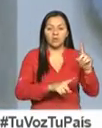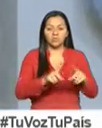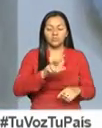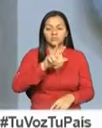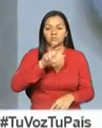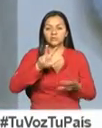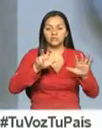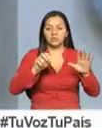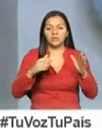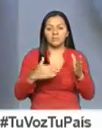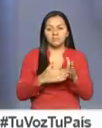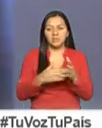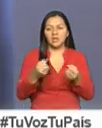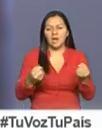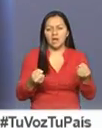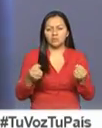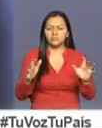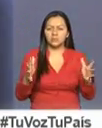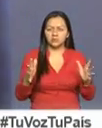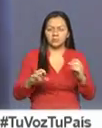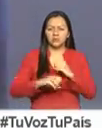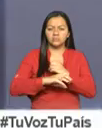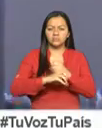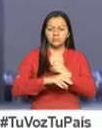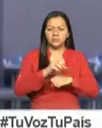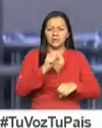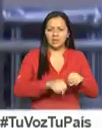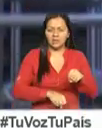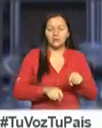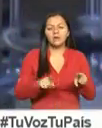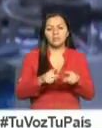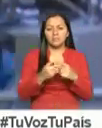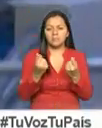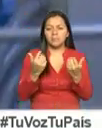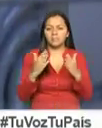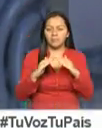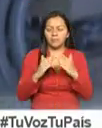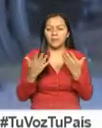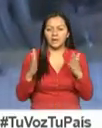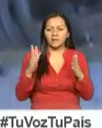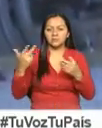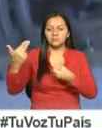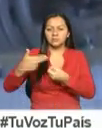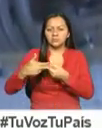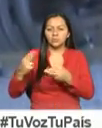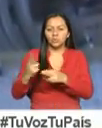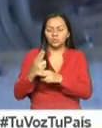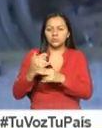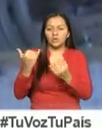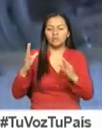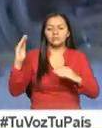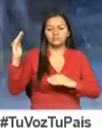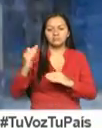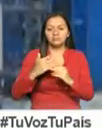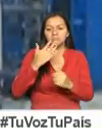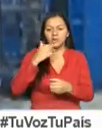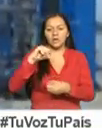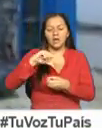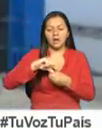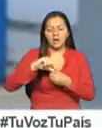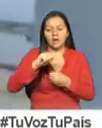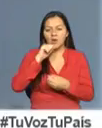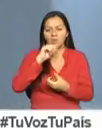380 mil vehículos y evitaría la emisión de más de 1 millón de toneladas de dióxido de carbono. Carolina Díaz,